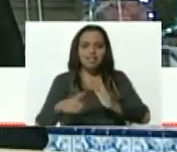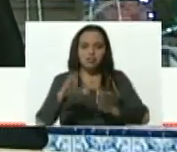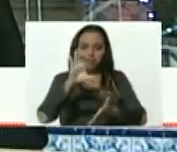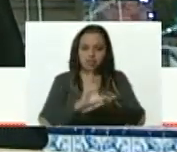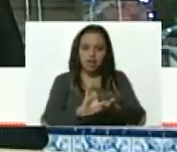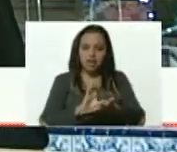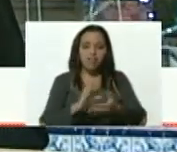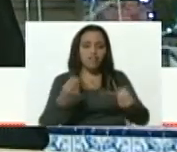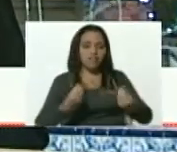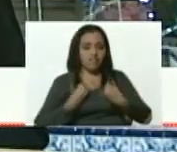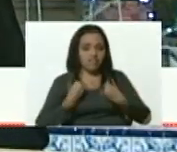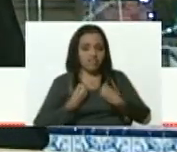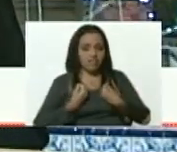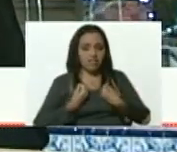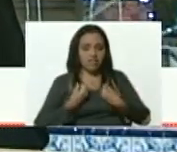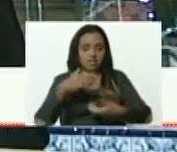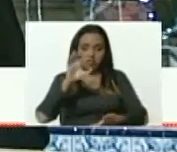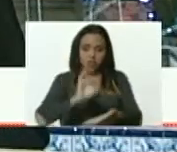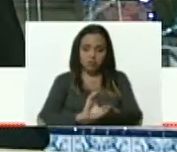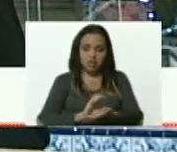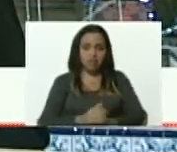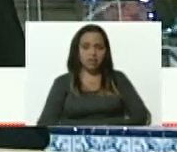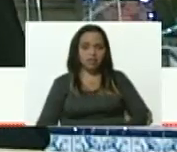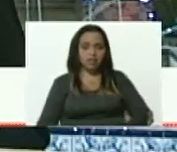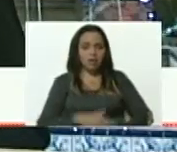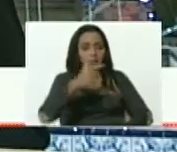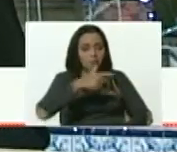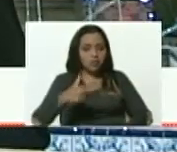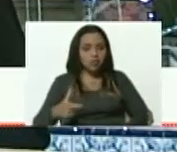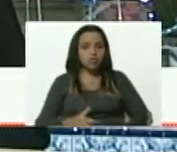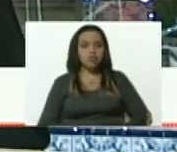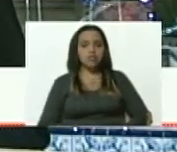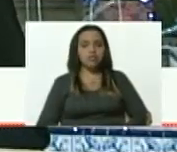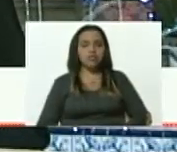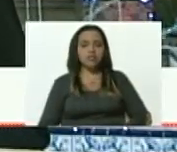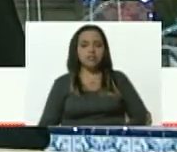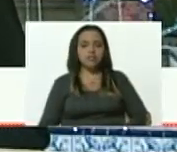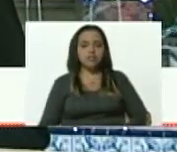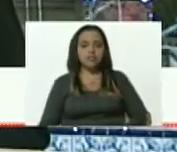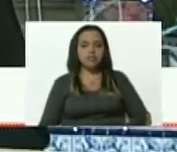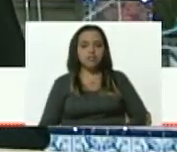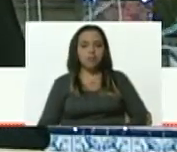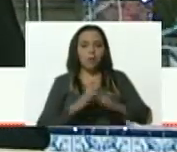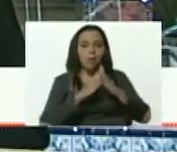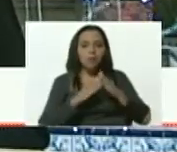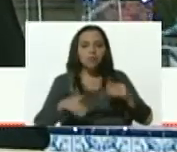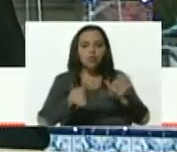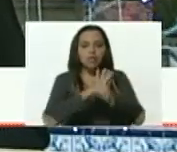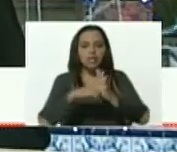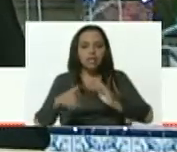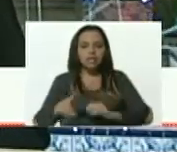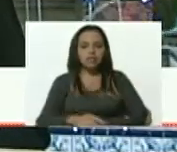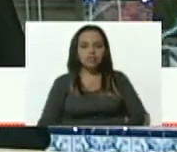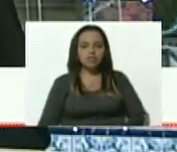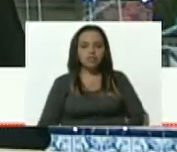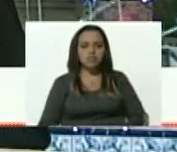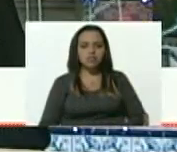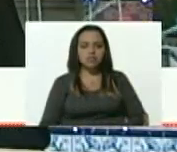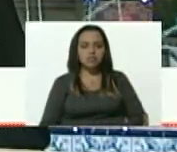a vivir en la ciudad, como ciudadano, como ciudadana, con todos sus derechos y de vida,